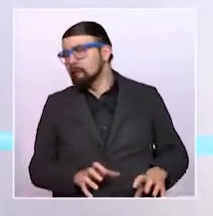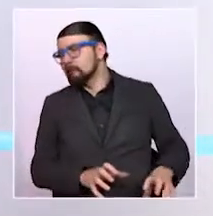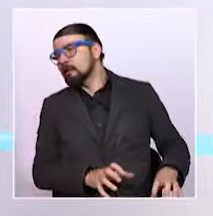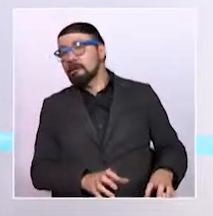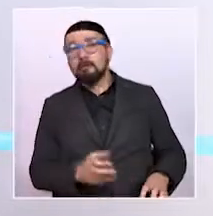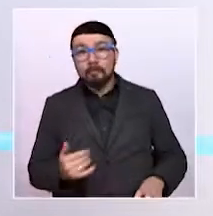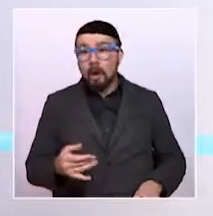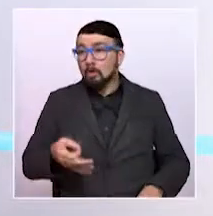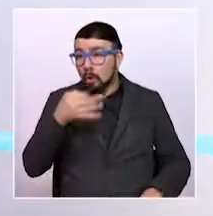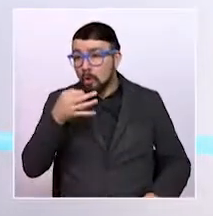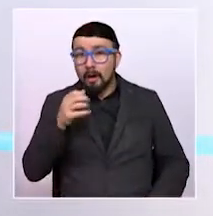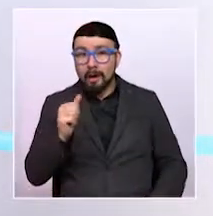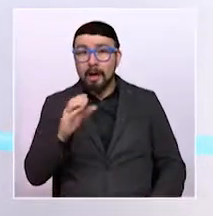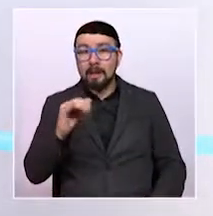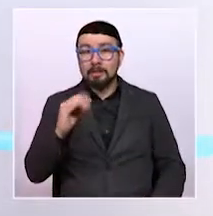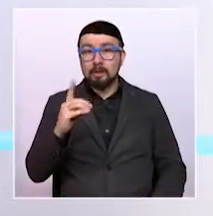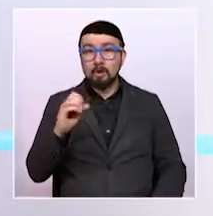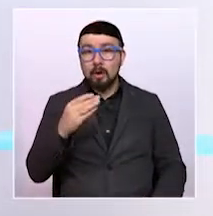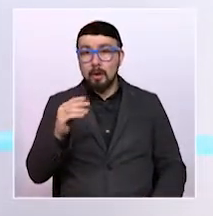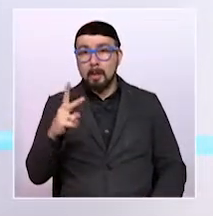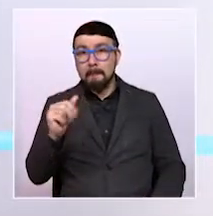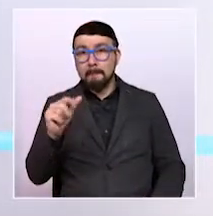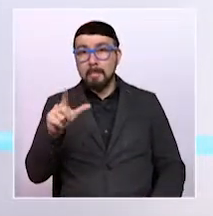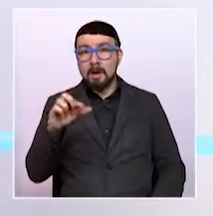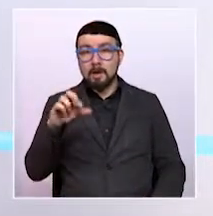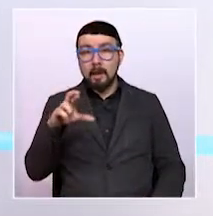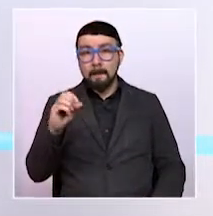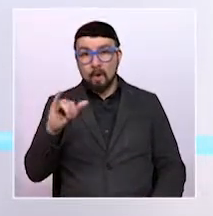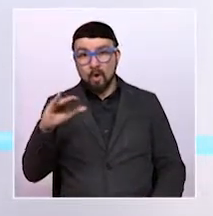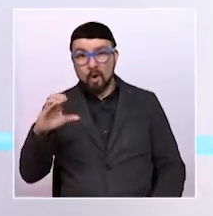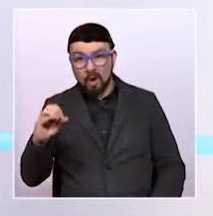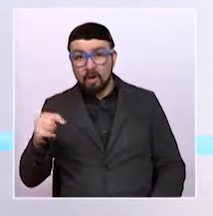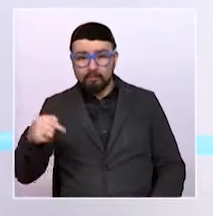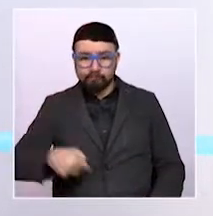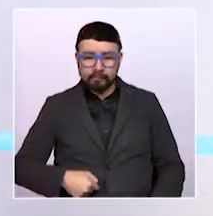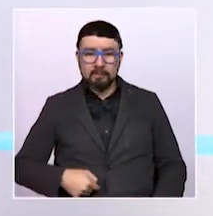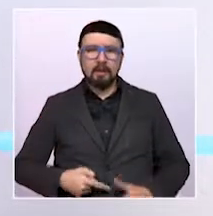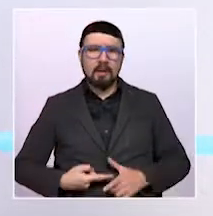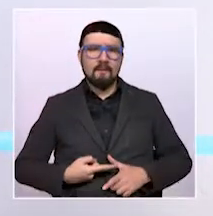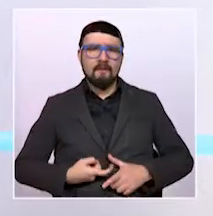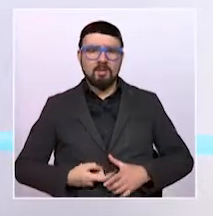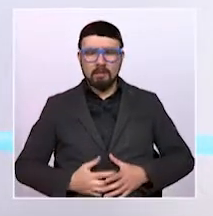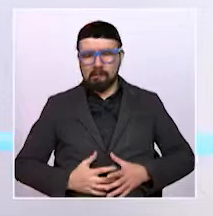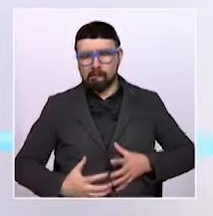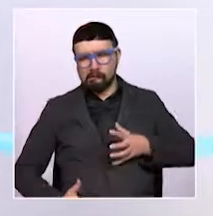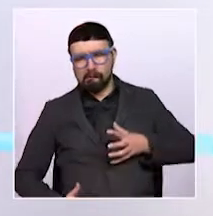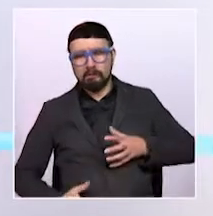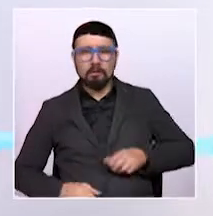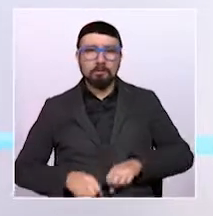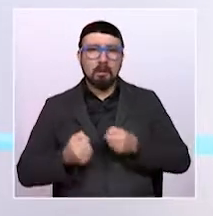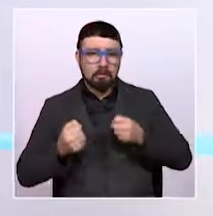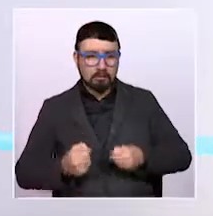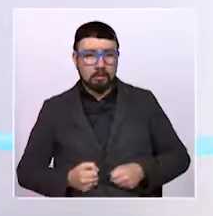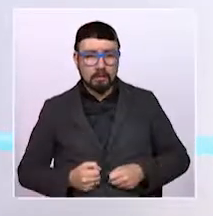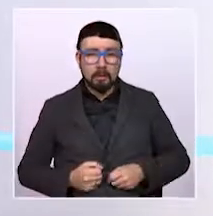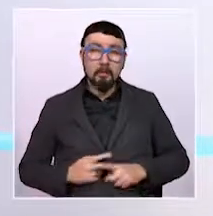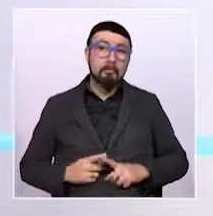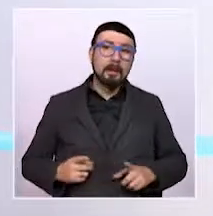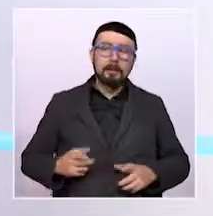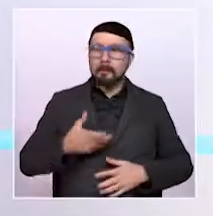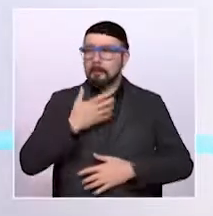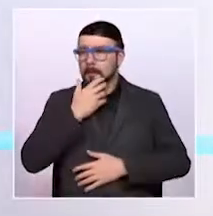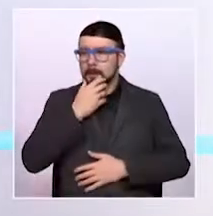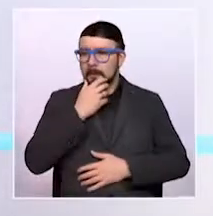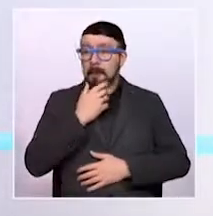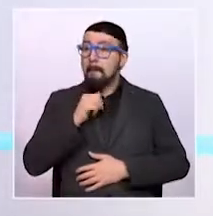ácido valproico por ejemplo esto puede producir graves malformaciones fetales pero aquí nos toca llevar a la paciente aunque es